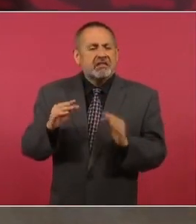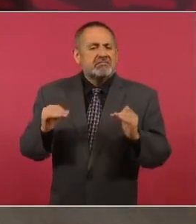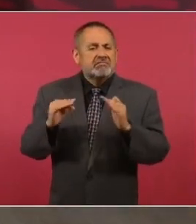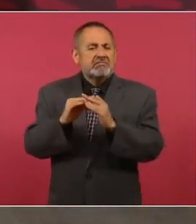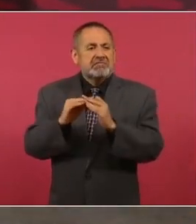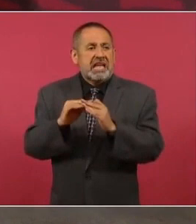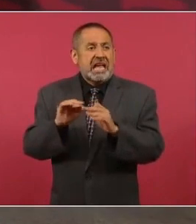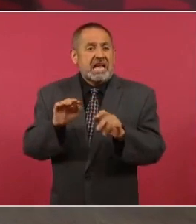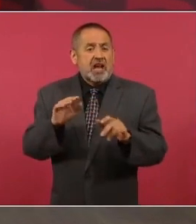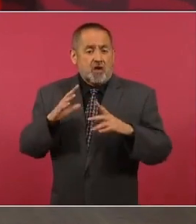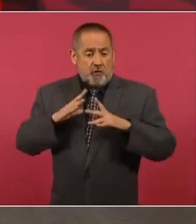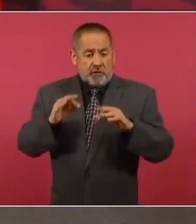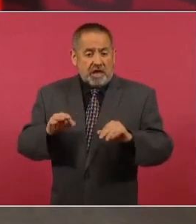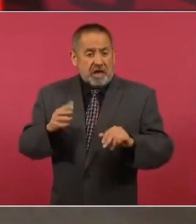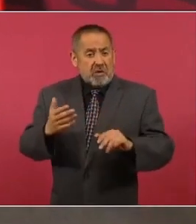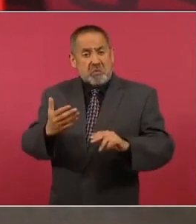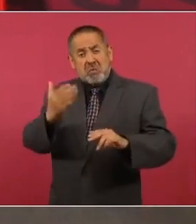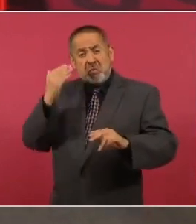pero